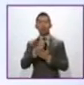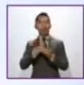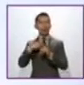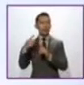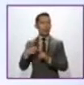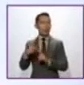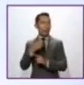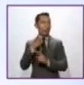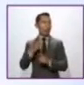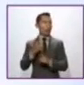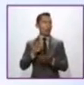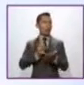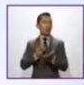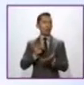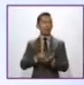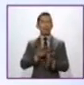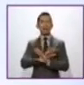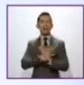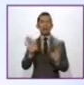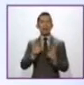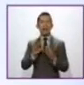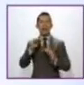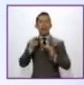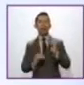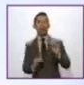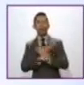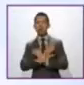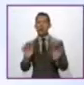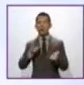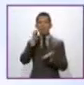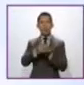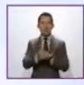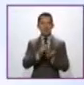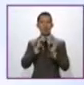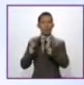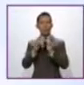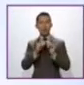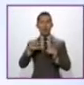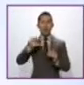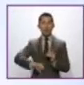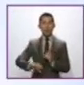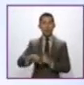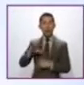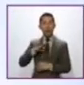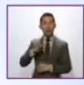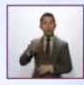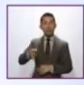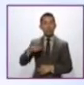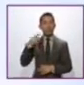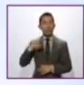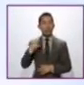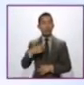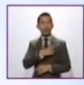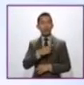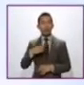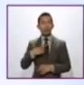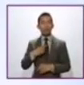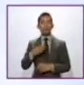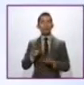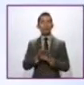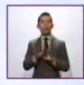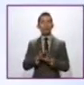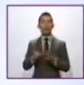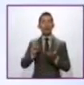prudentes que vengan a acabar con esa brecha de desigualdad que tenemos hoy en Querétaro. Seamos propositivos. No hagamos